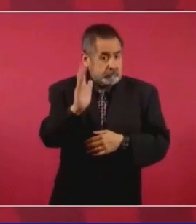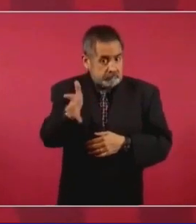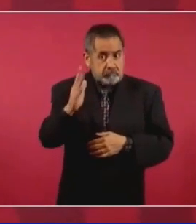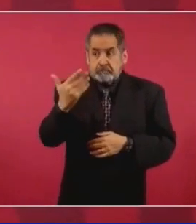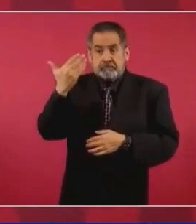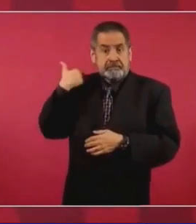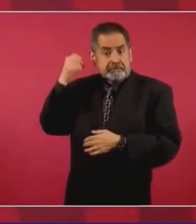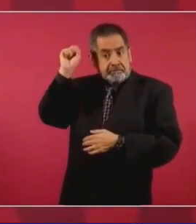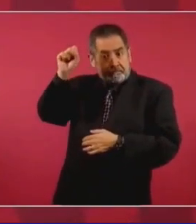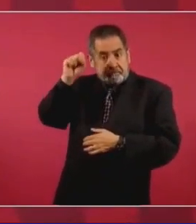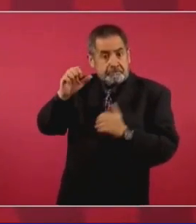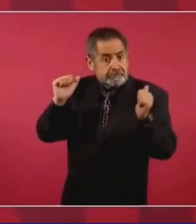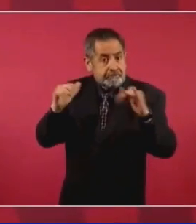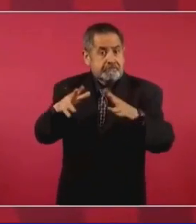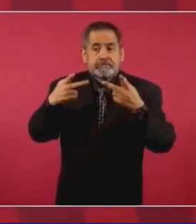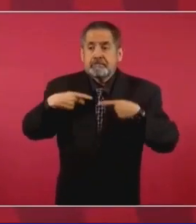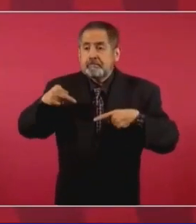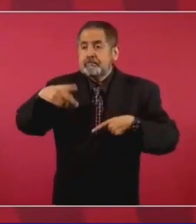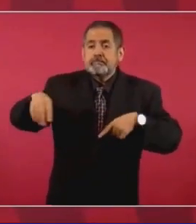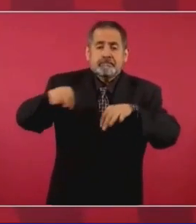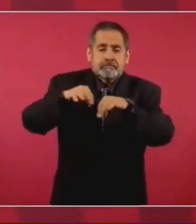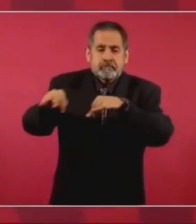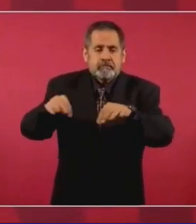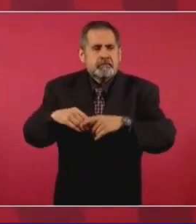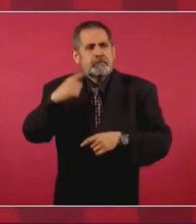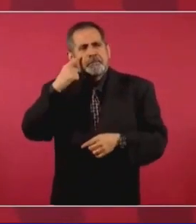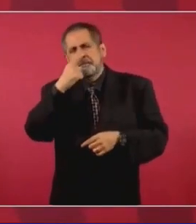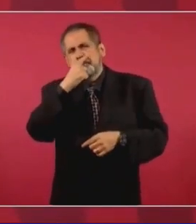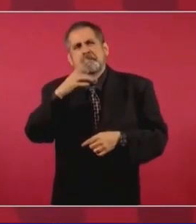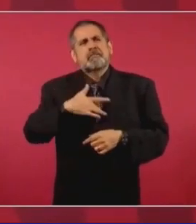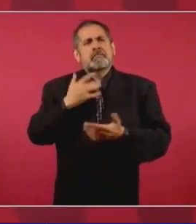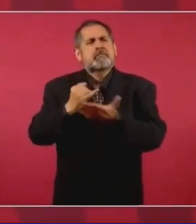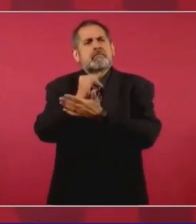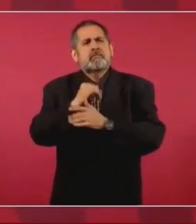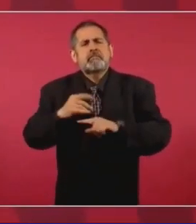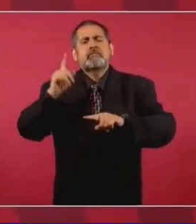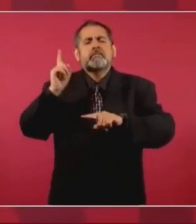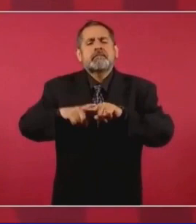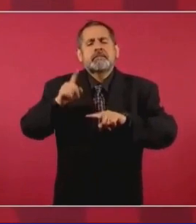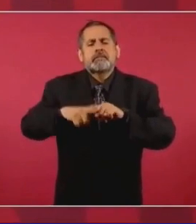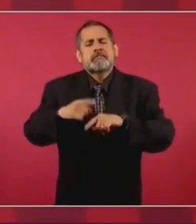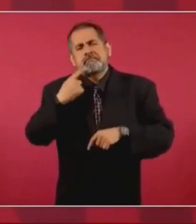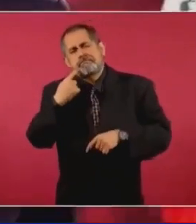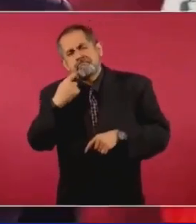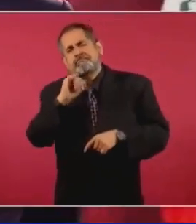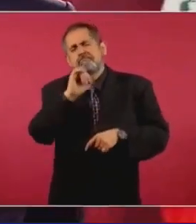asambleas para que los trabajadores decidan a quién